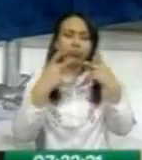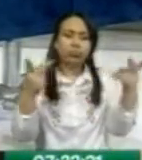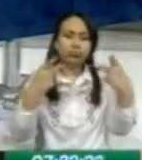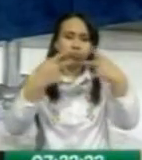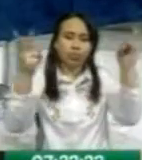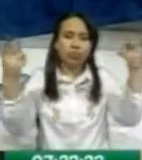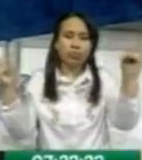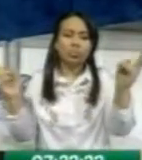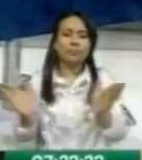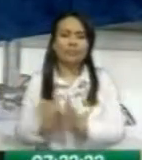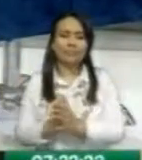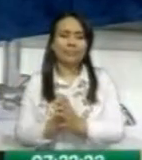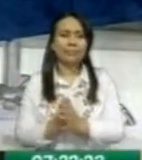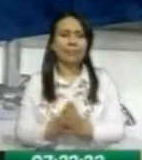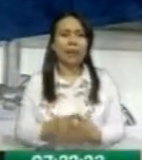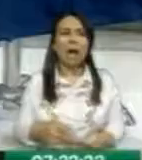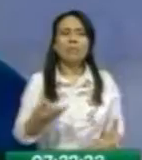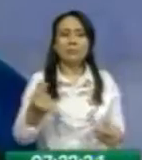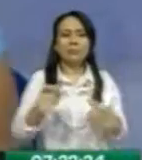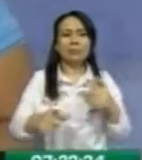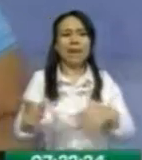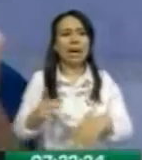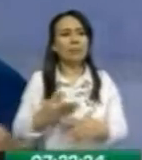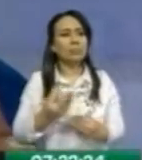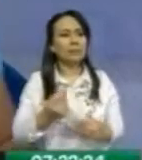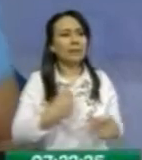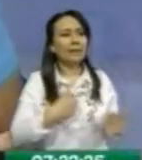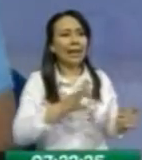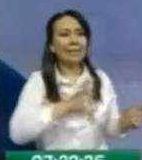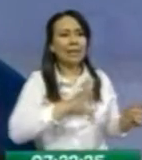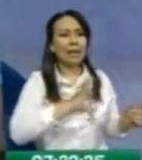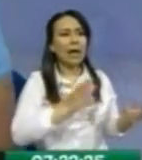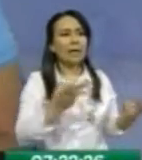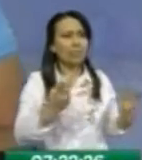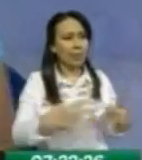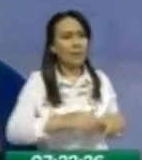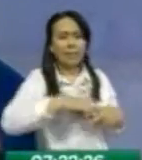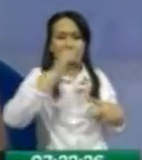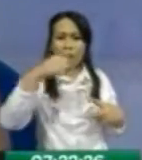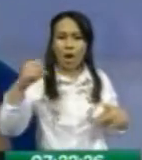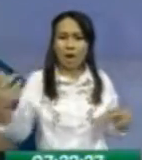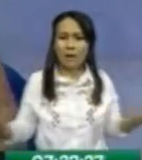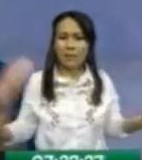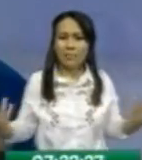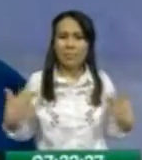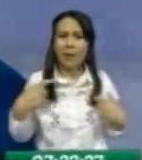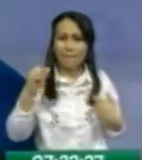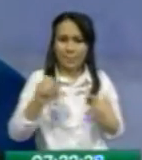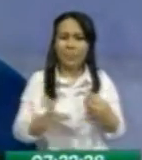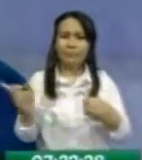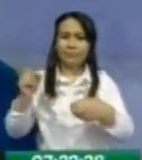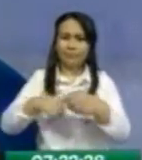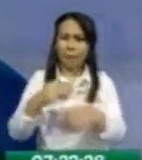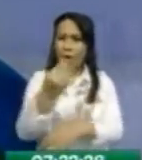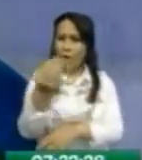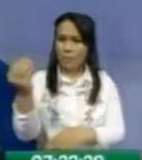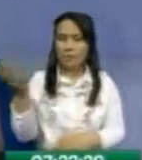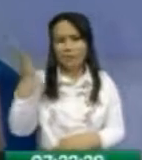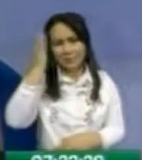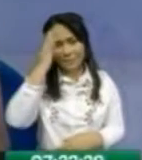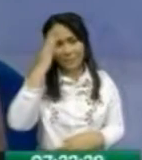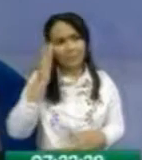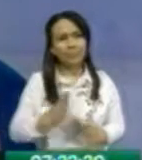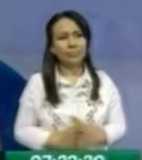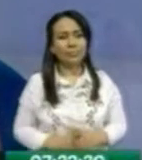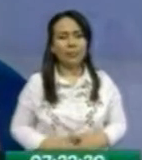las carreras tradicionales liberales son las que más demanda tienen, pero las carreras técnicas y tecnológicas están a disposición de los ciudadanos. Y usted sabe,